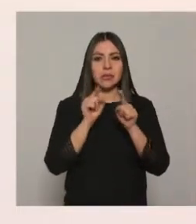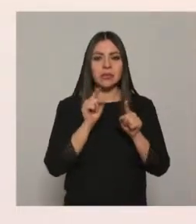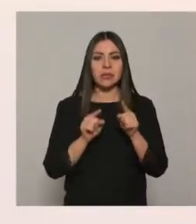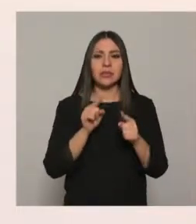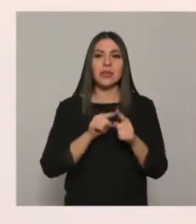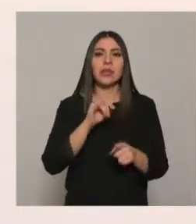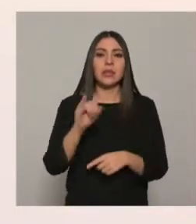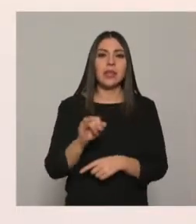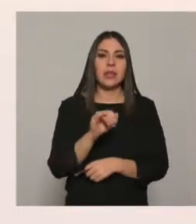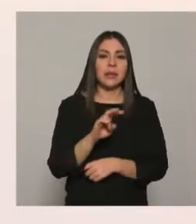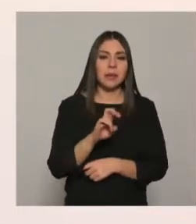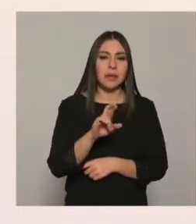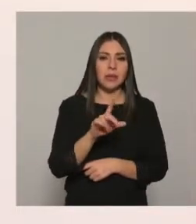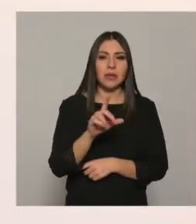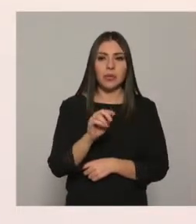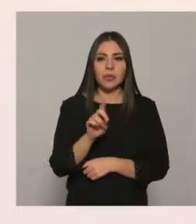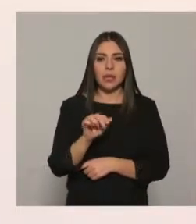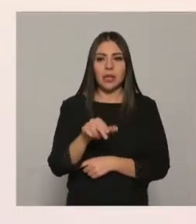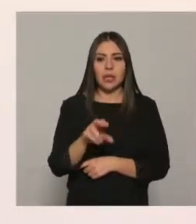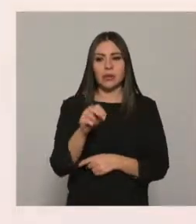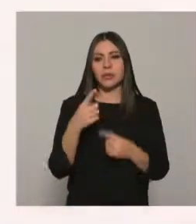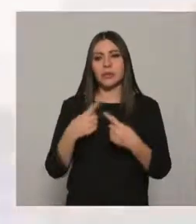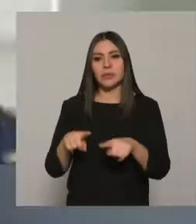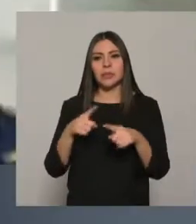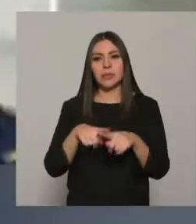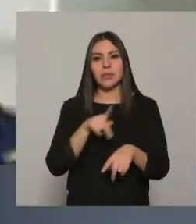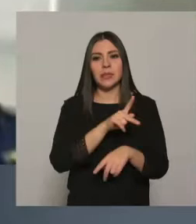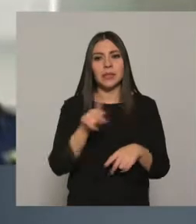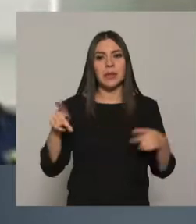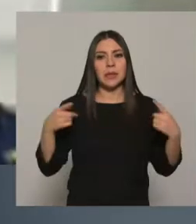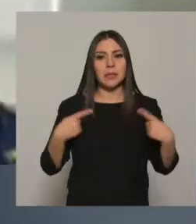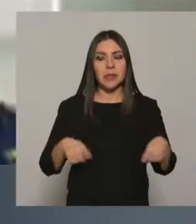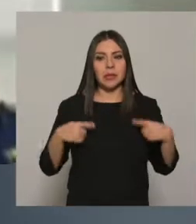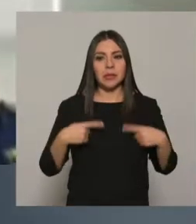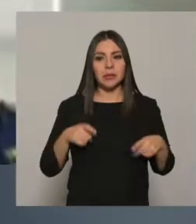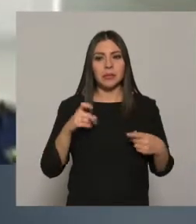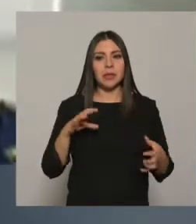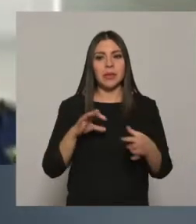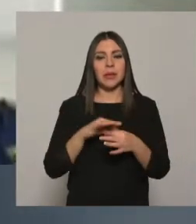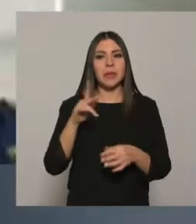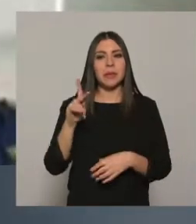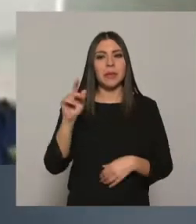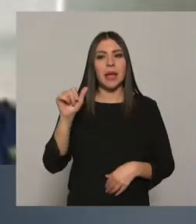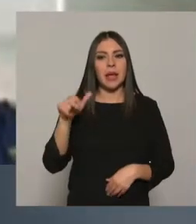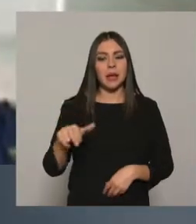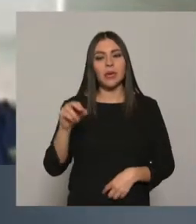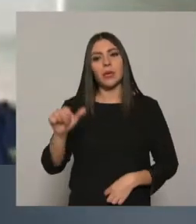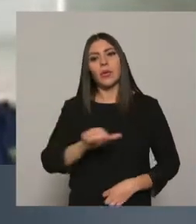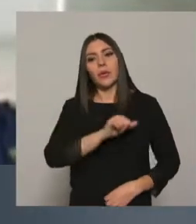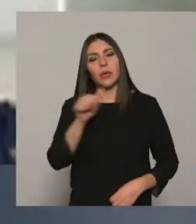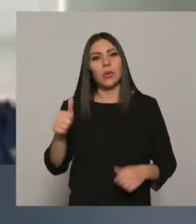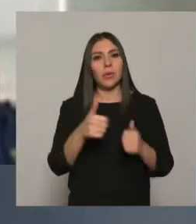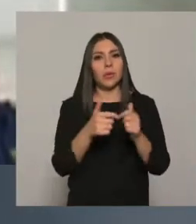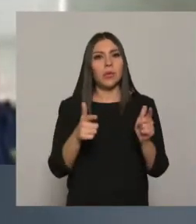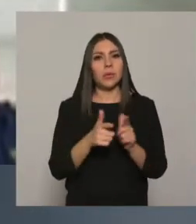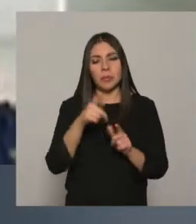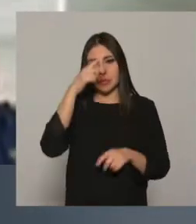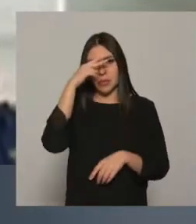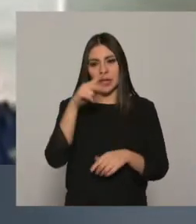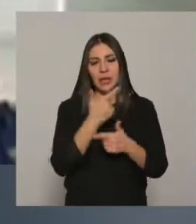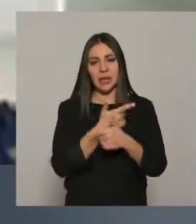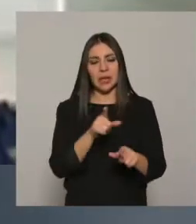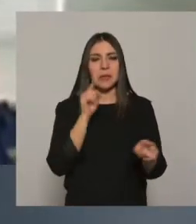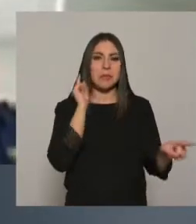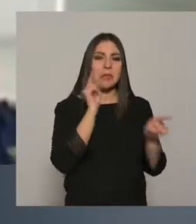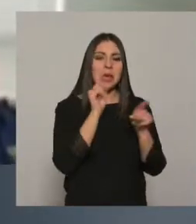Javier Lozano hasta todos estos señores que pertenecen al Partido de Acción Nacional y a grupos de México Libre, la